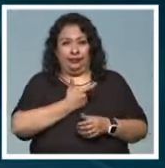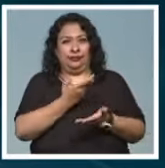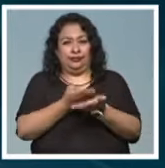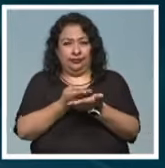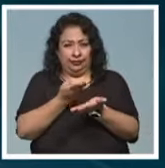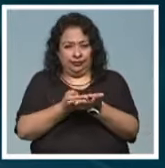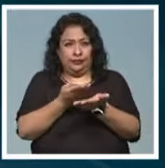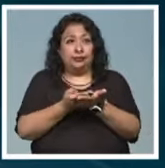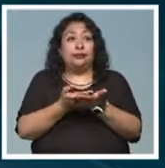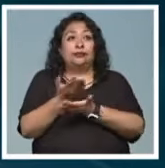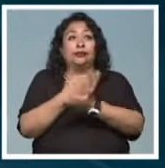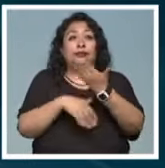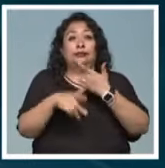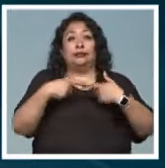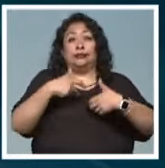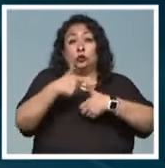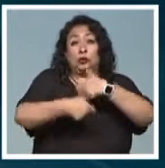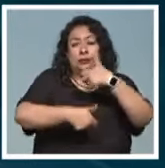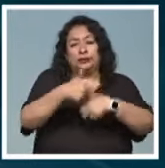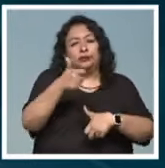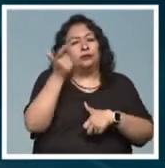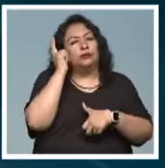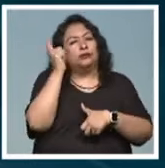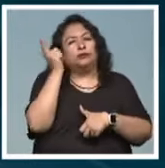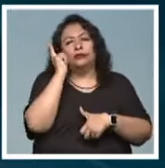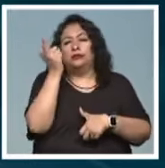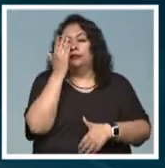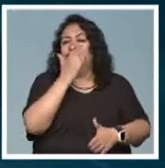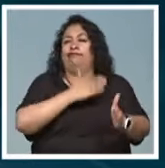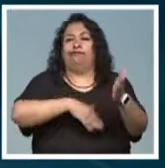de bronce. A todos nuestros competidores les deseamos el mejor de los éxitos.